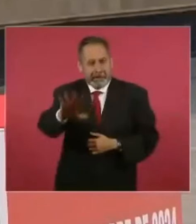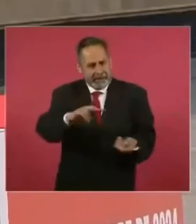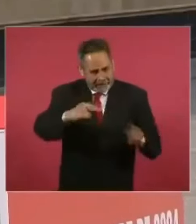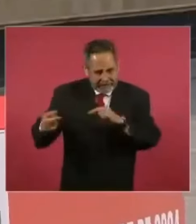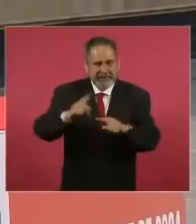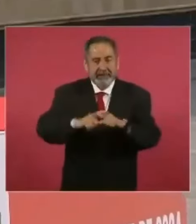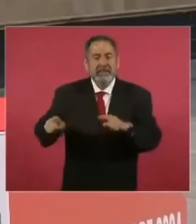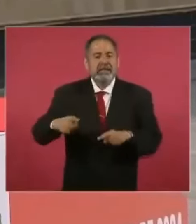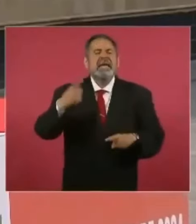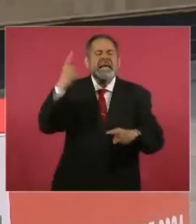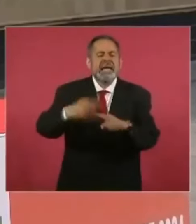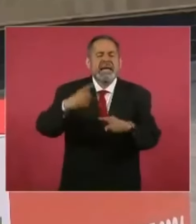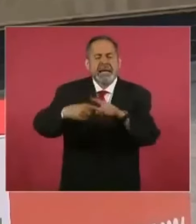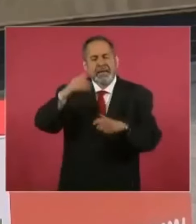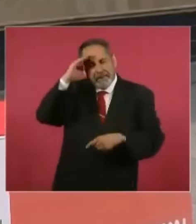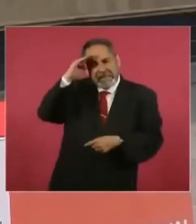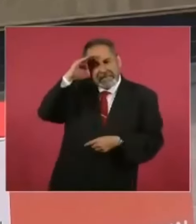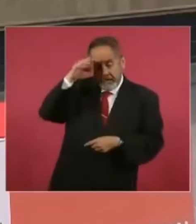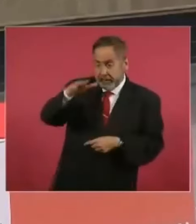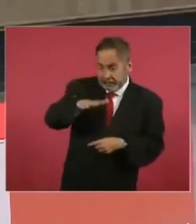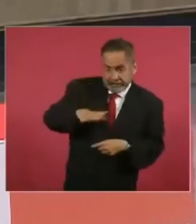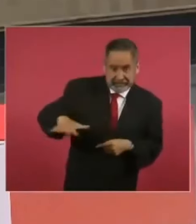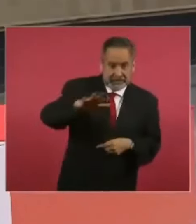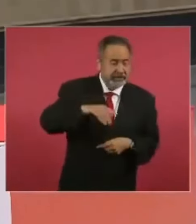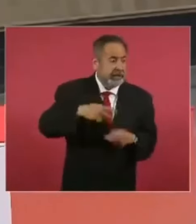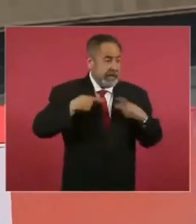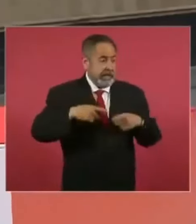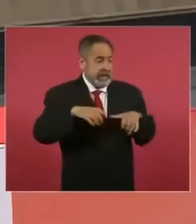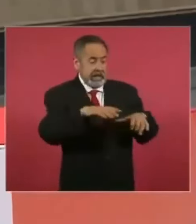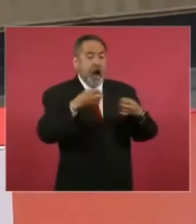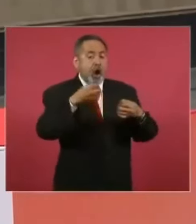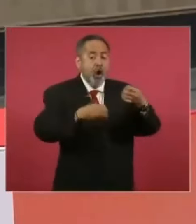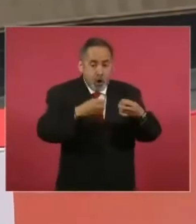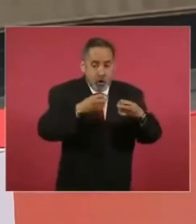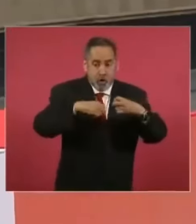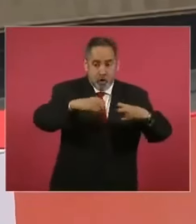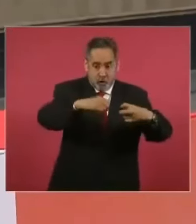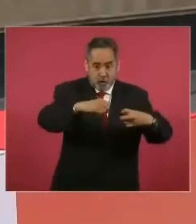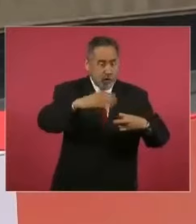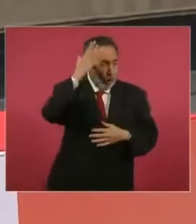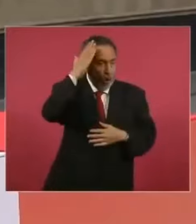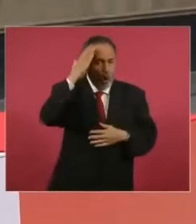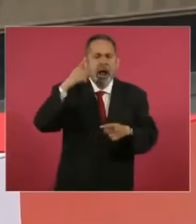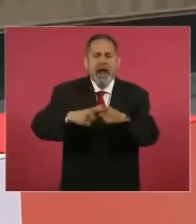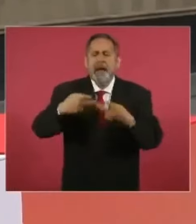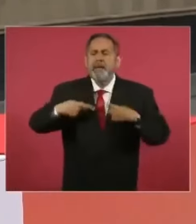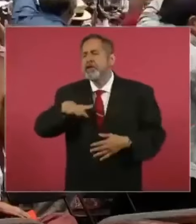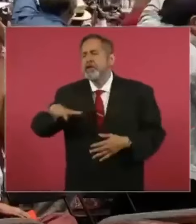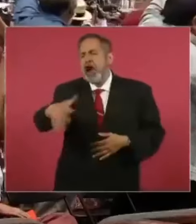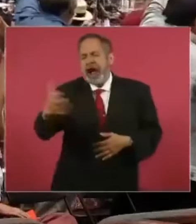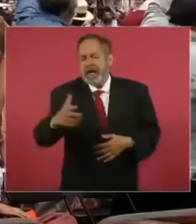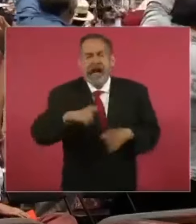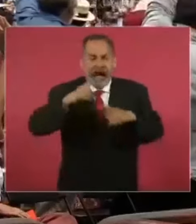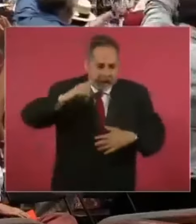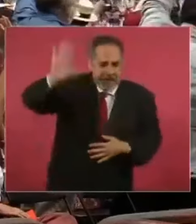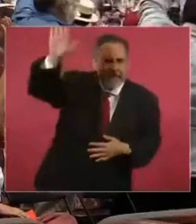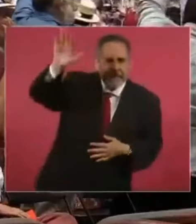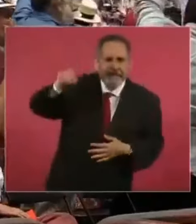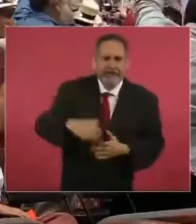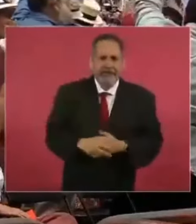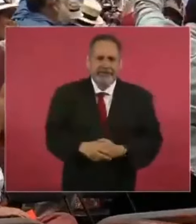Y tienen, repito, el ejecutivo y el legislativo controlado al